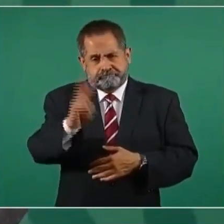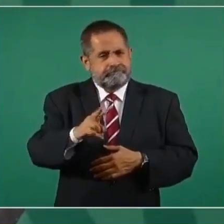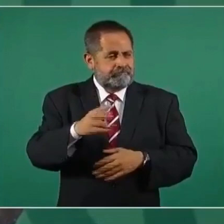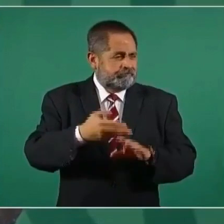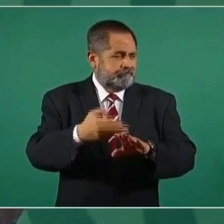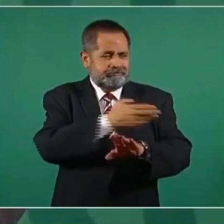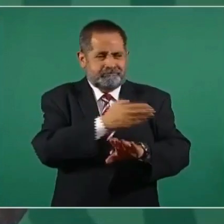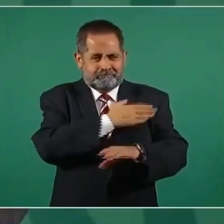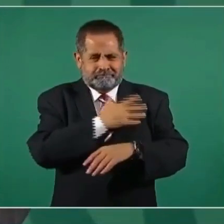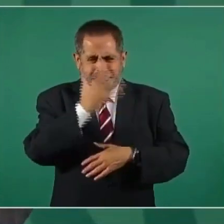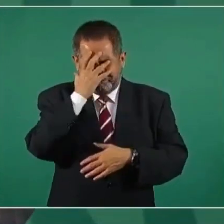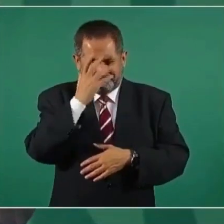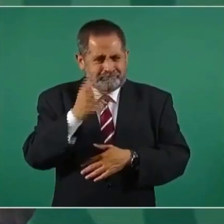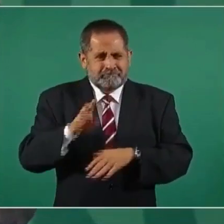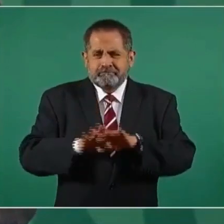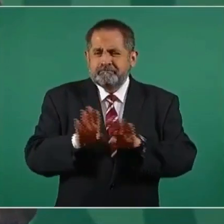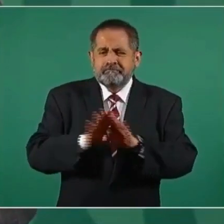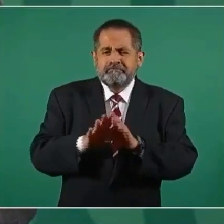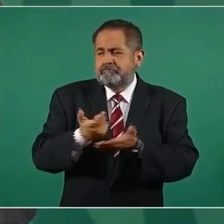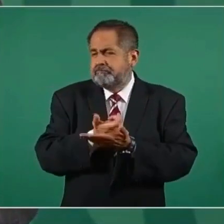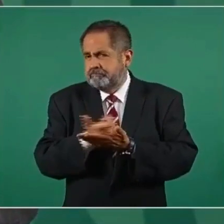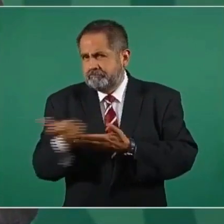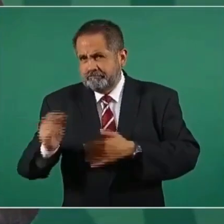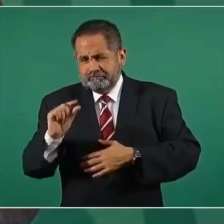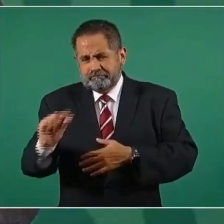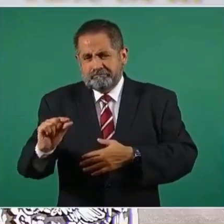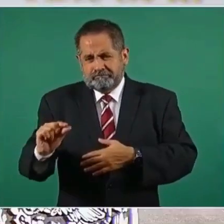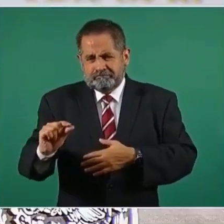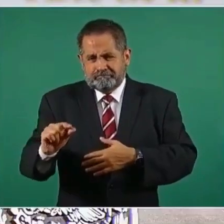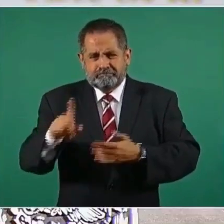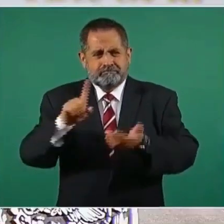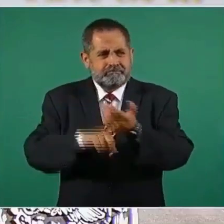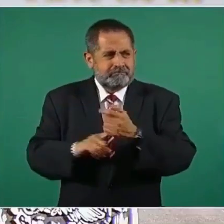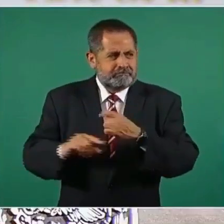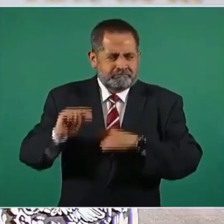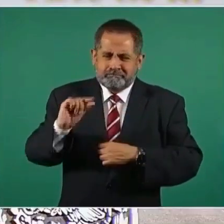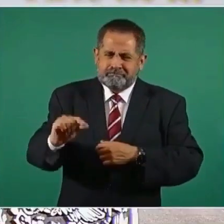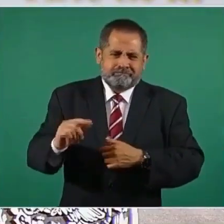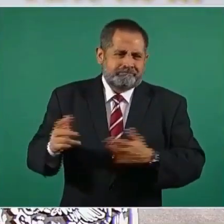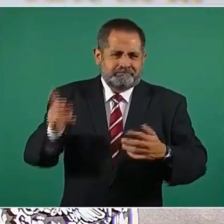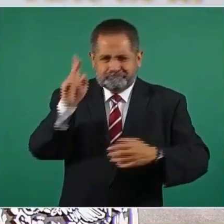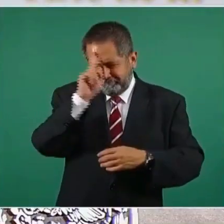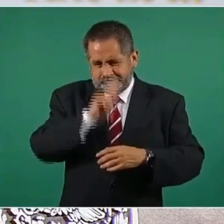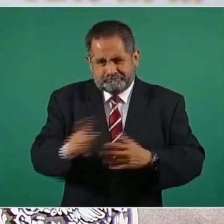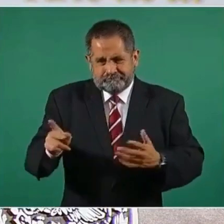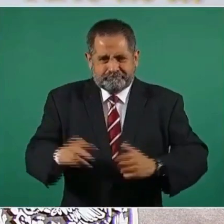que los salarios en México están por los suelos.